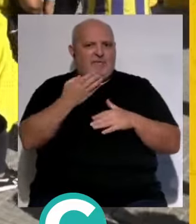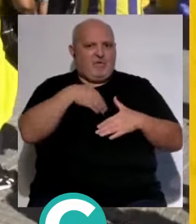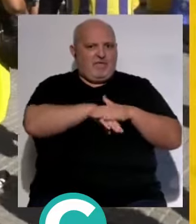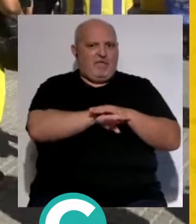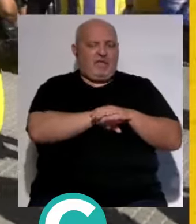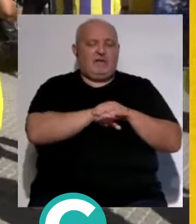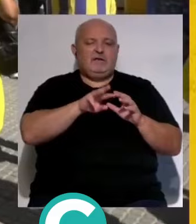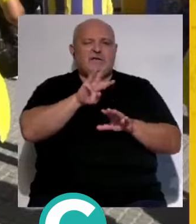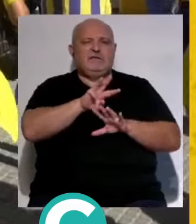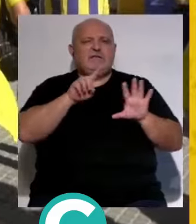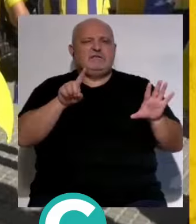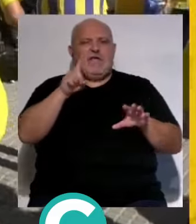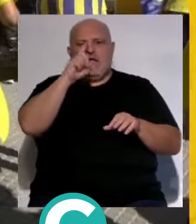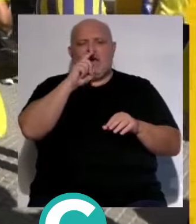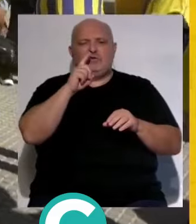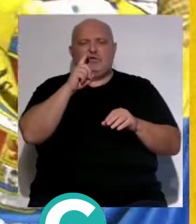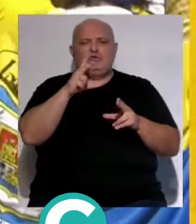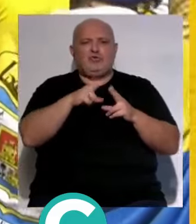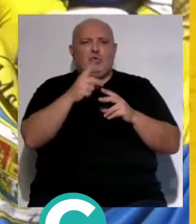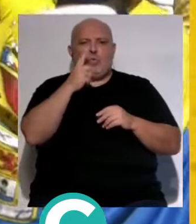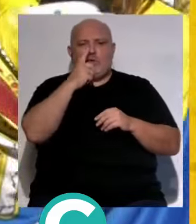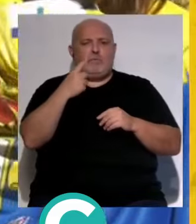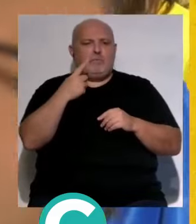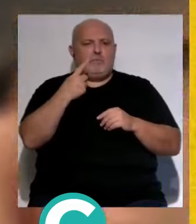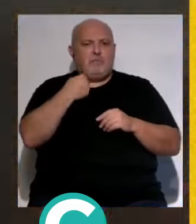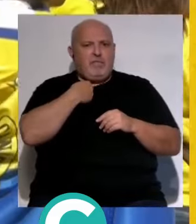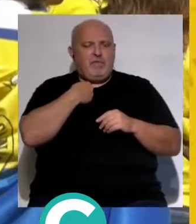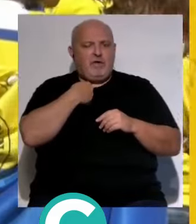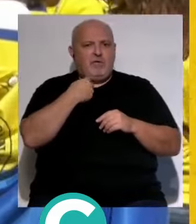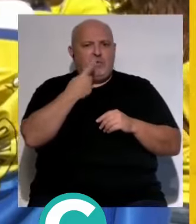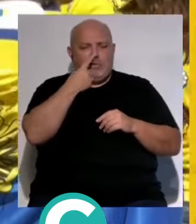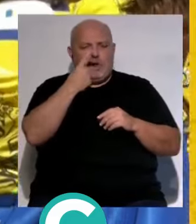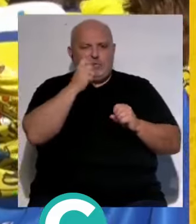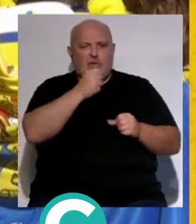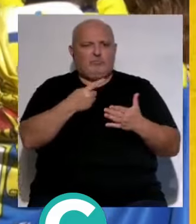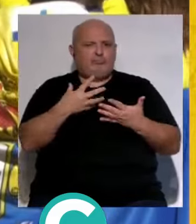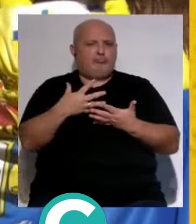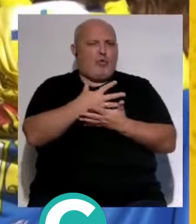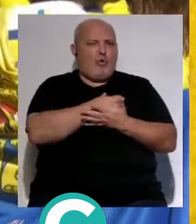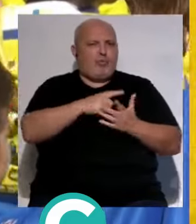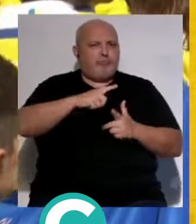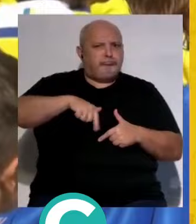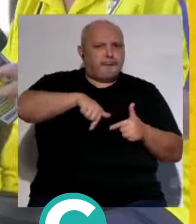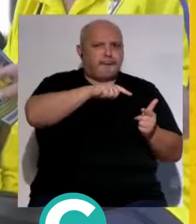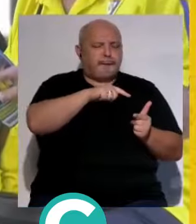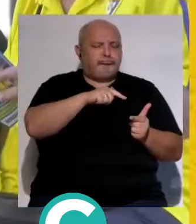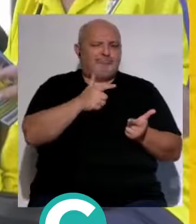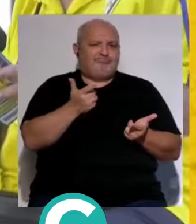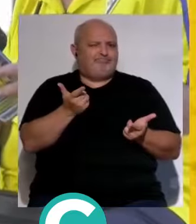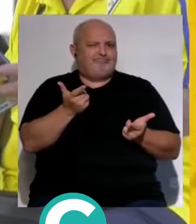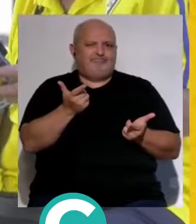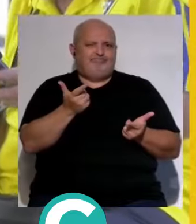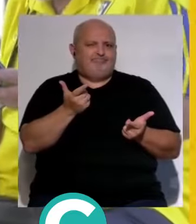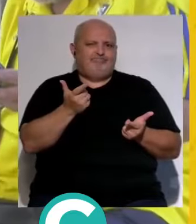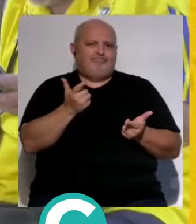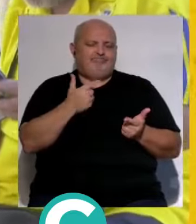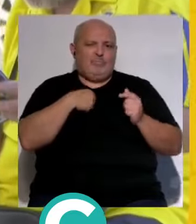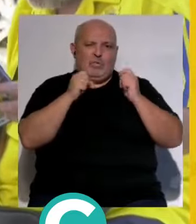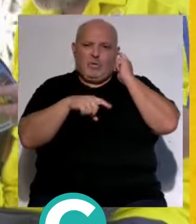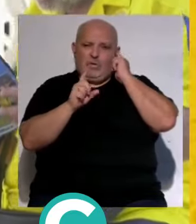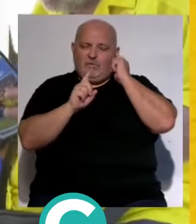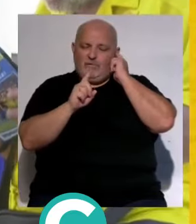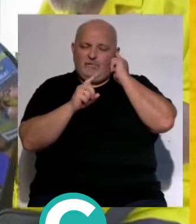tiro 36 años de socio y un año lo pierdo, ya pierdo la antigüedad. Entonces, exactamente. Ahí, entre eso y que después las bases de datos no están muy claras,